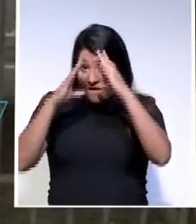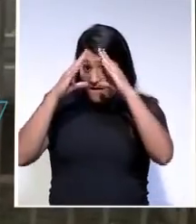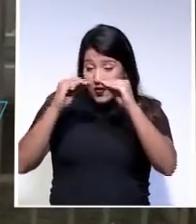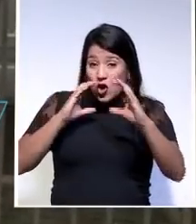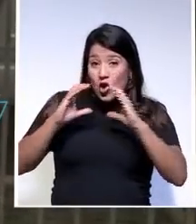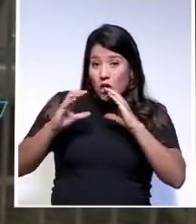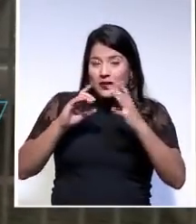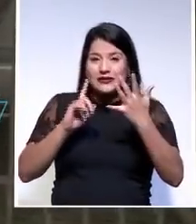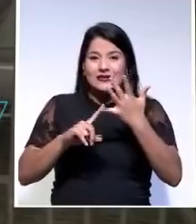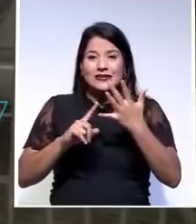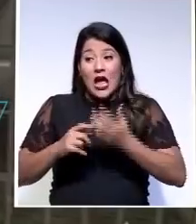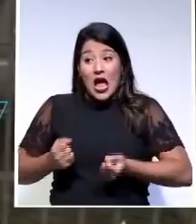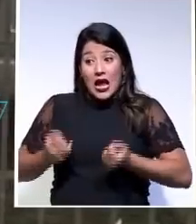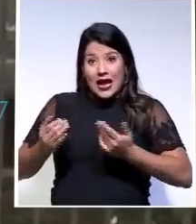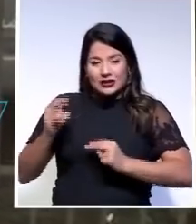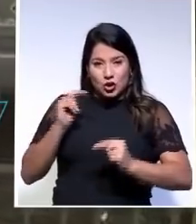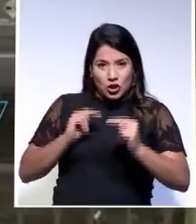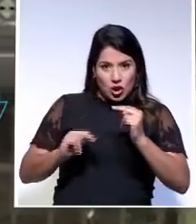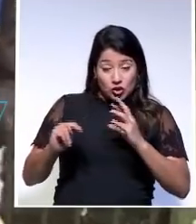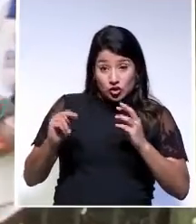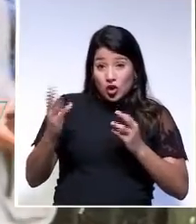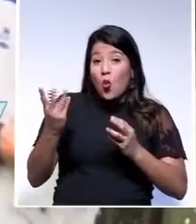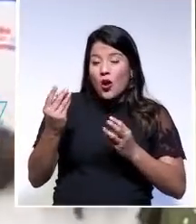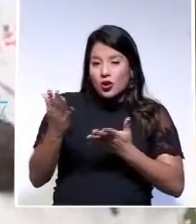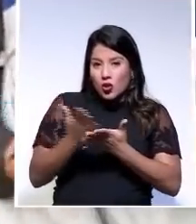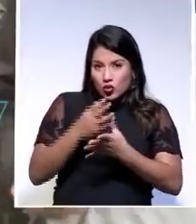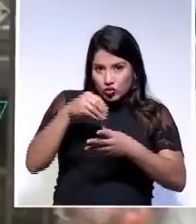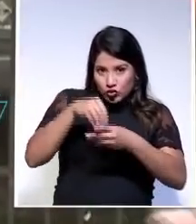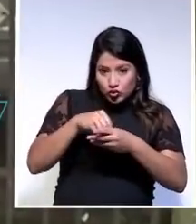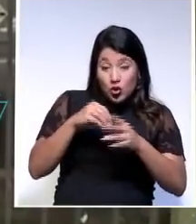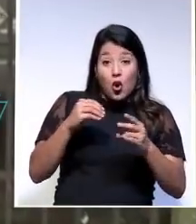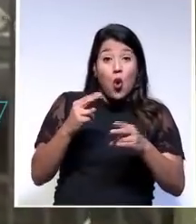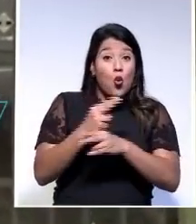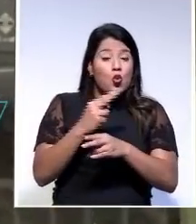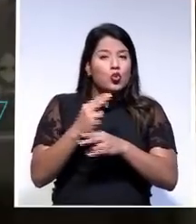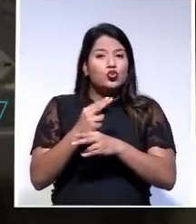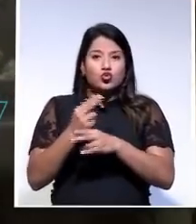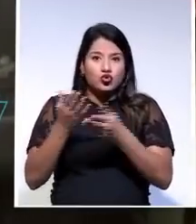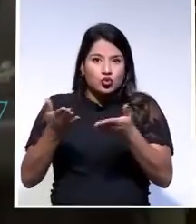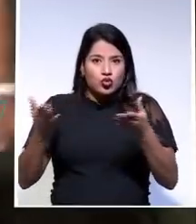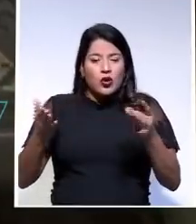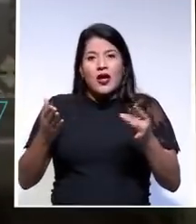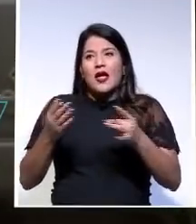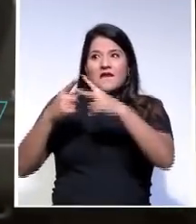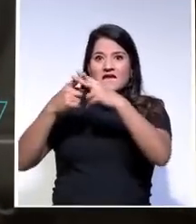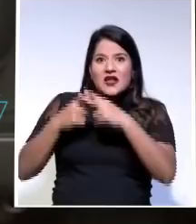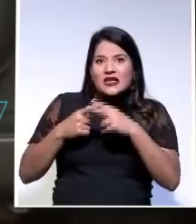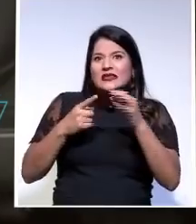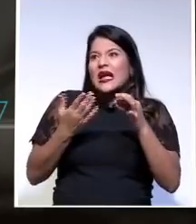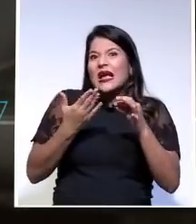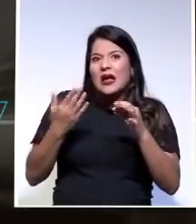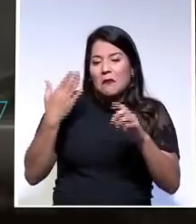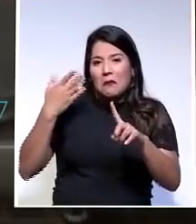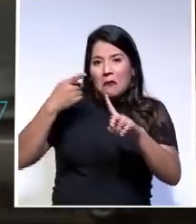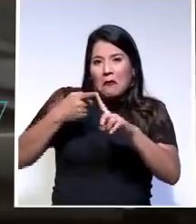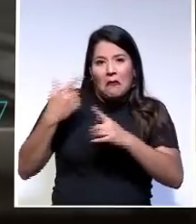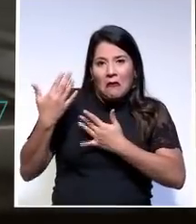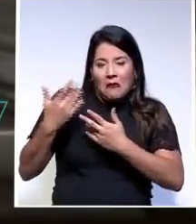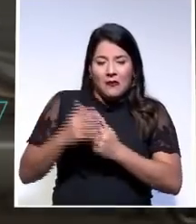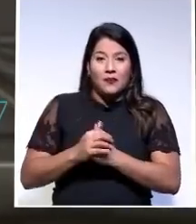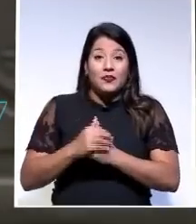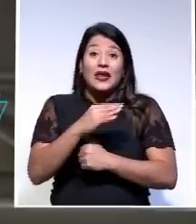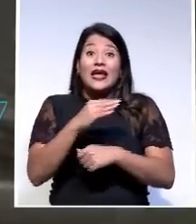comunicación, gastos del negocio, ingresos del negocio, uso de activos, financiamiento y expectativas. Y se abordará un